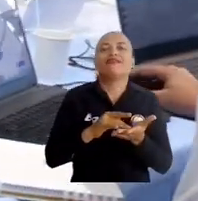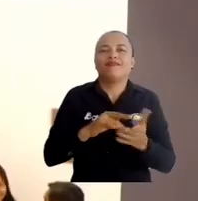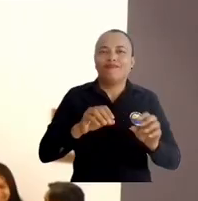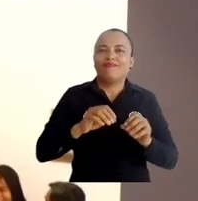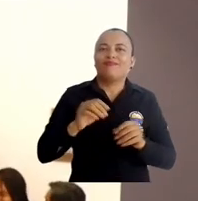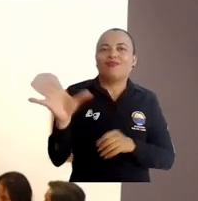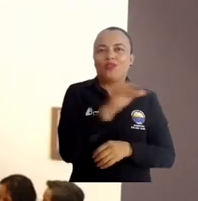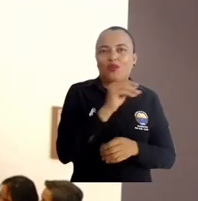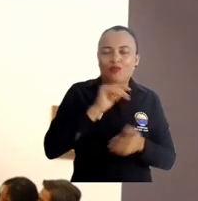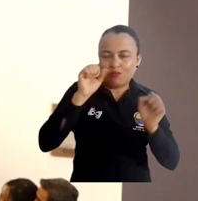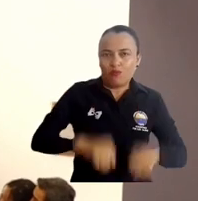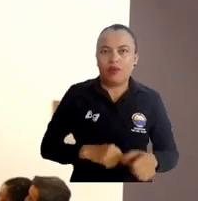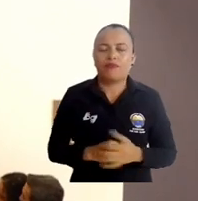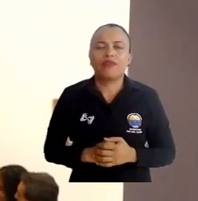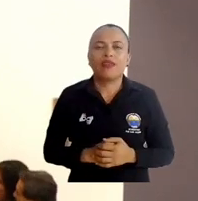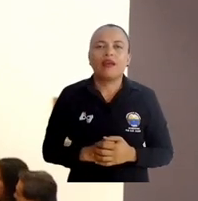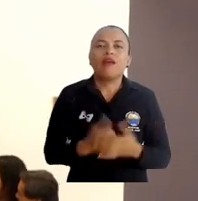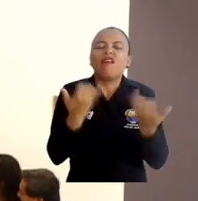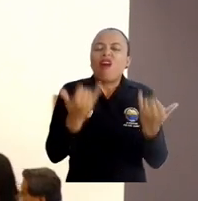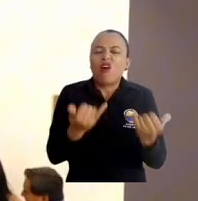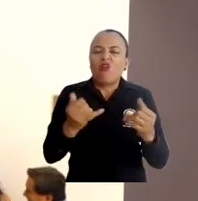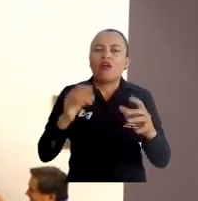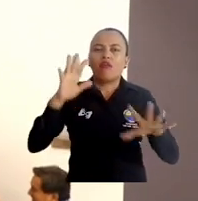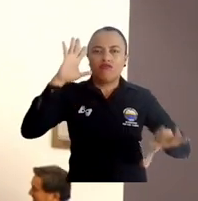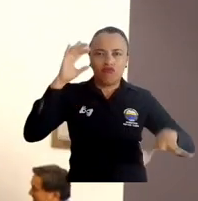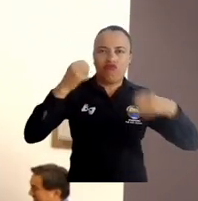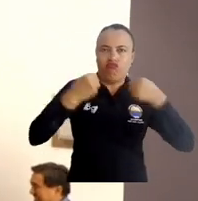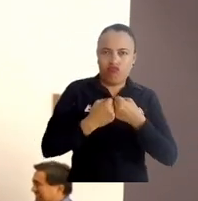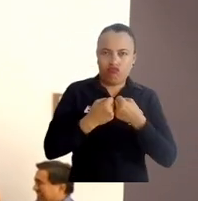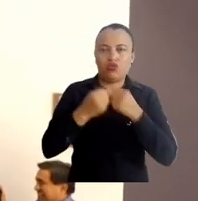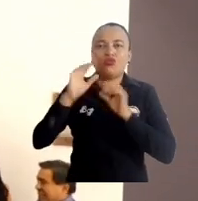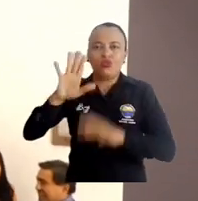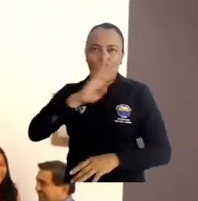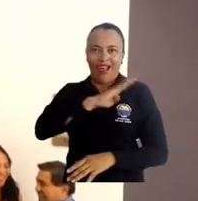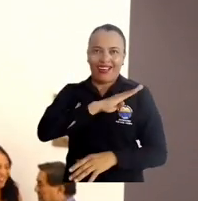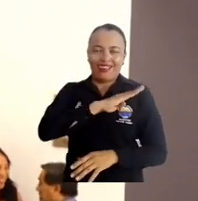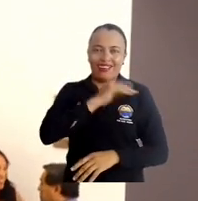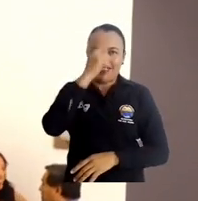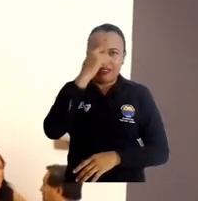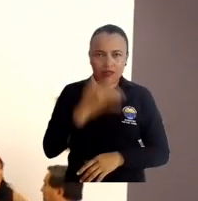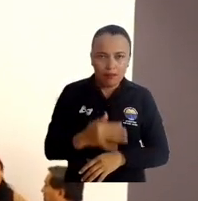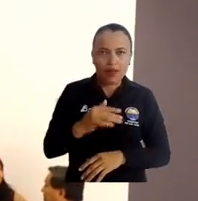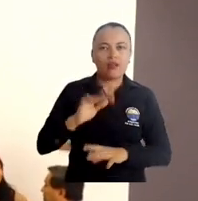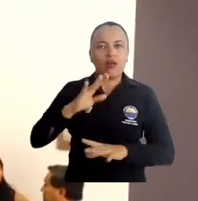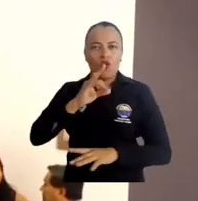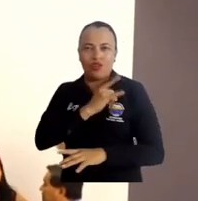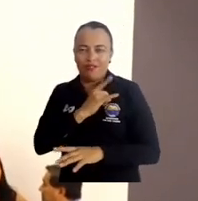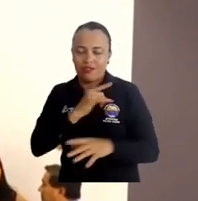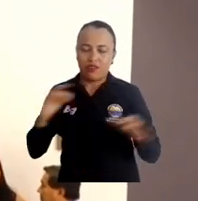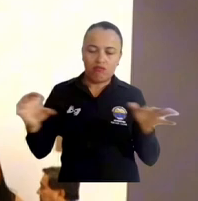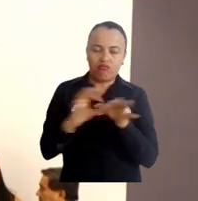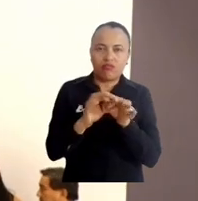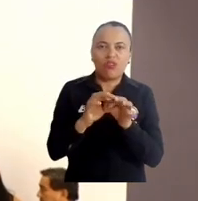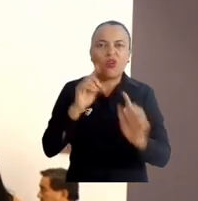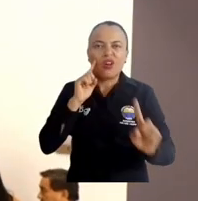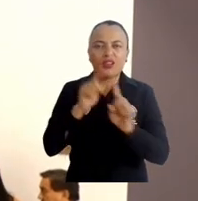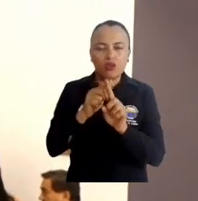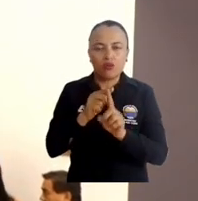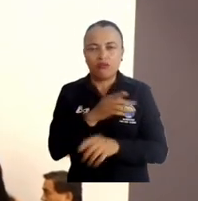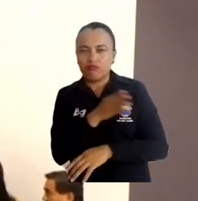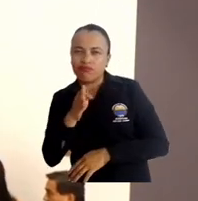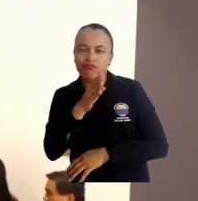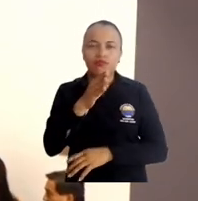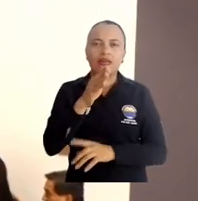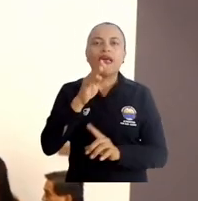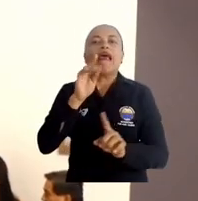participativa. Vamos a trabajar articuladamente desde la Alcaldía de Santa Marta para buscar la